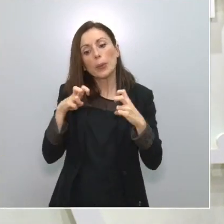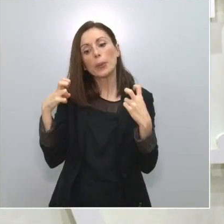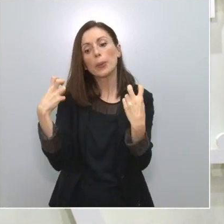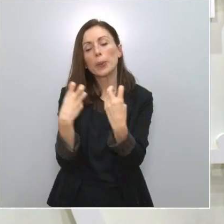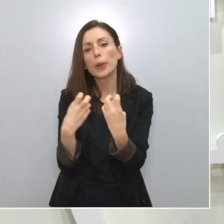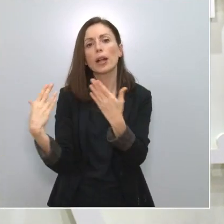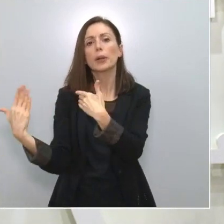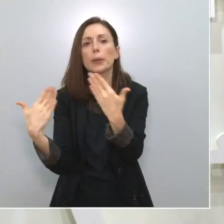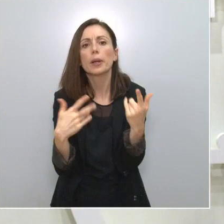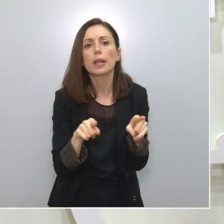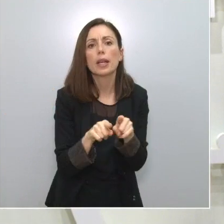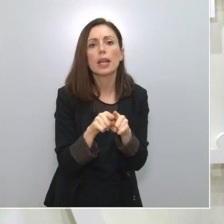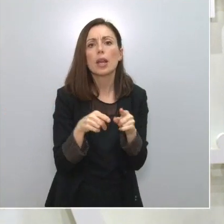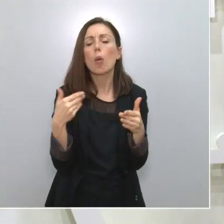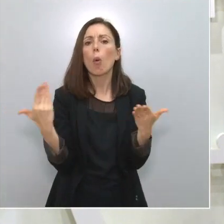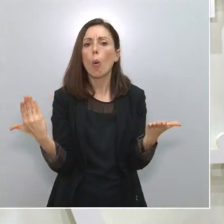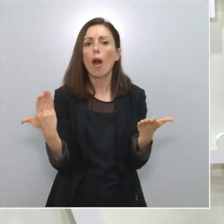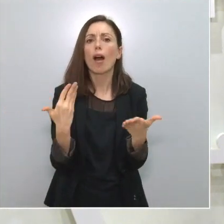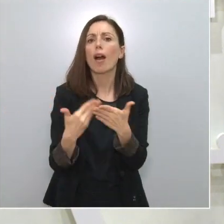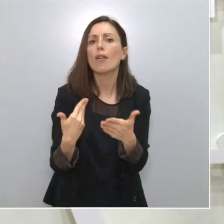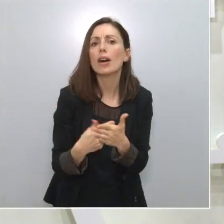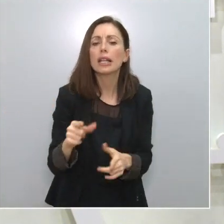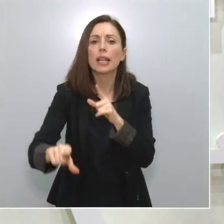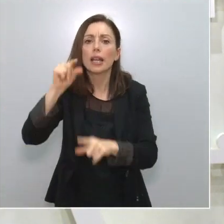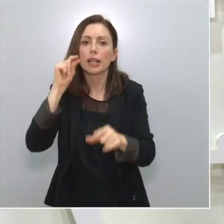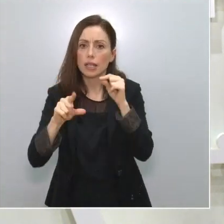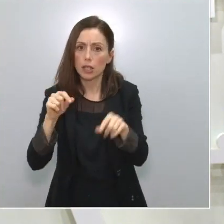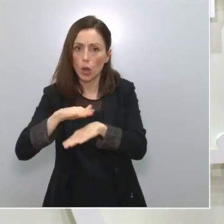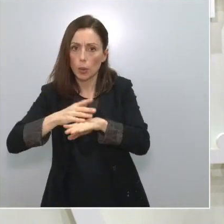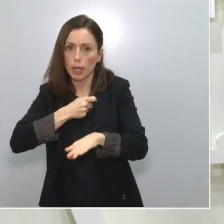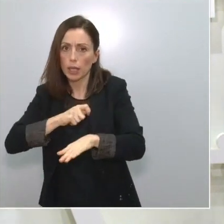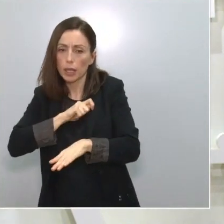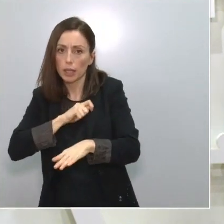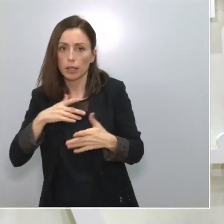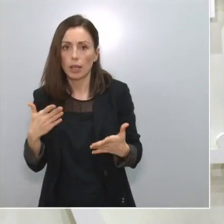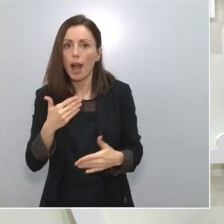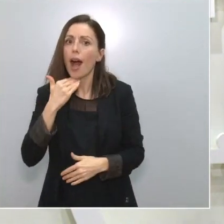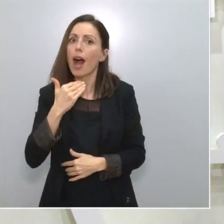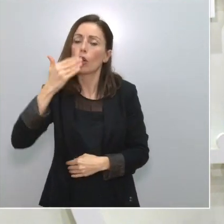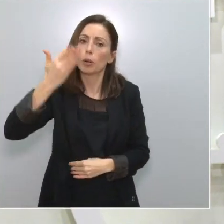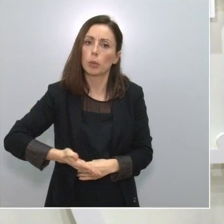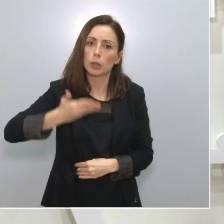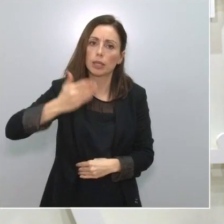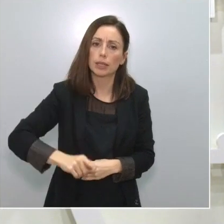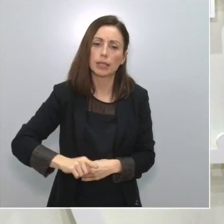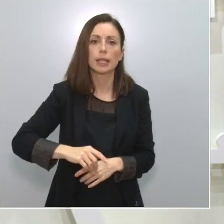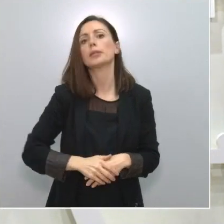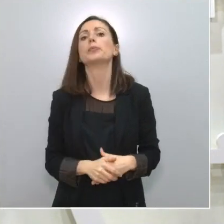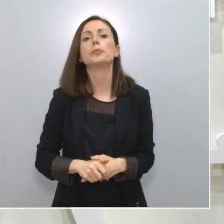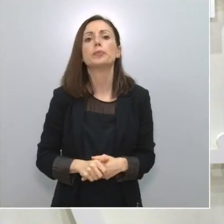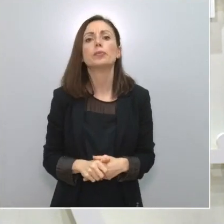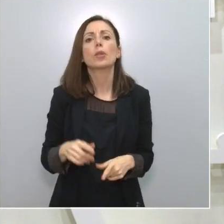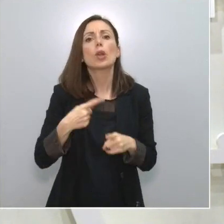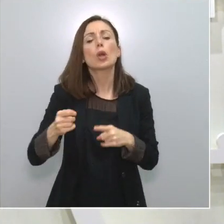escenificar algo que valide decisiones que esté tomando de forma unilateral el Gobierno de España. Entiendo que es algo mucho más importante que esto. Bueno, pues creo que las